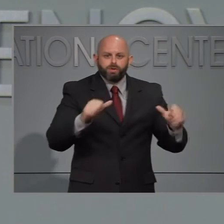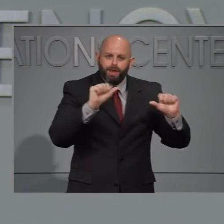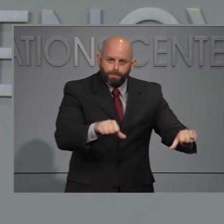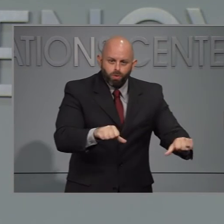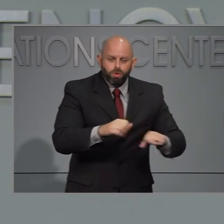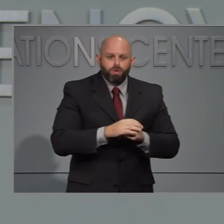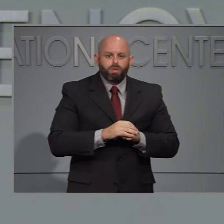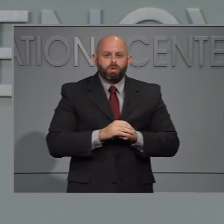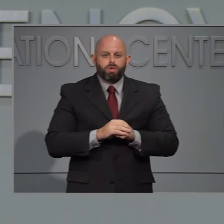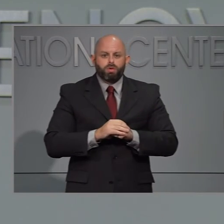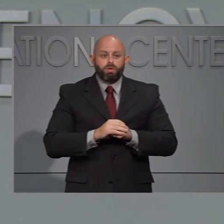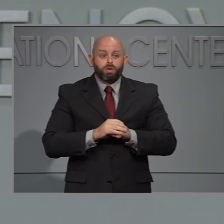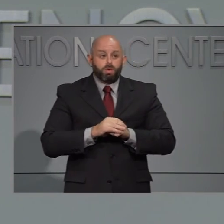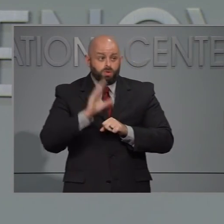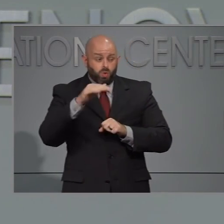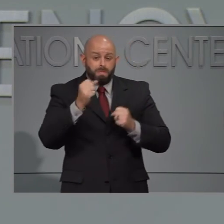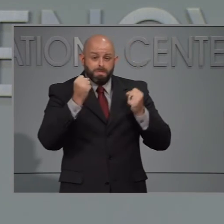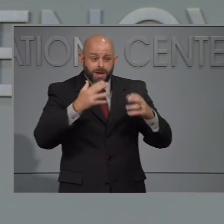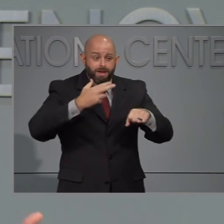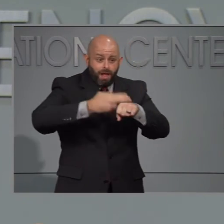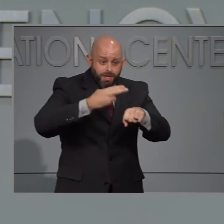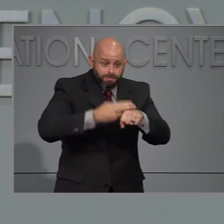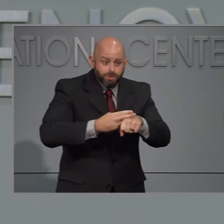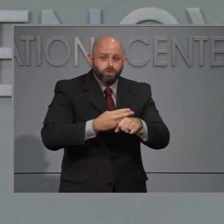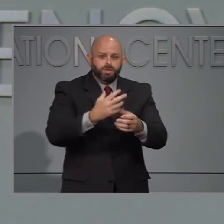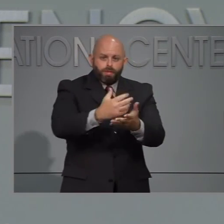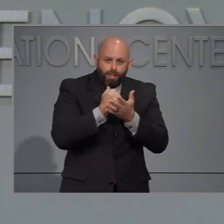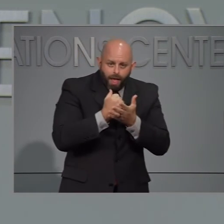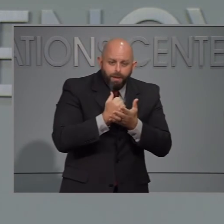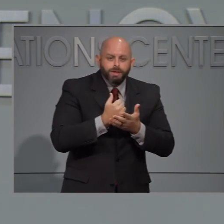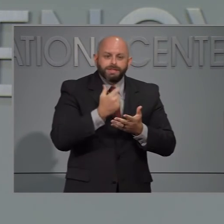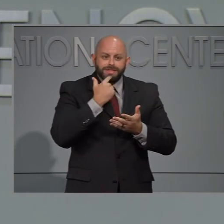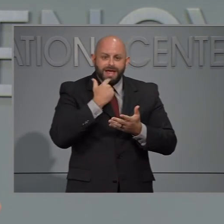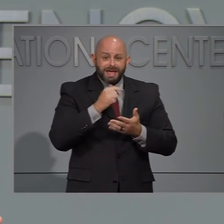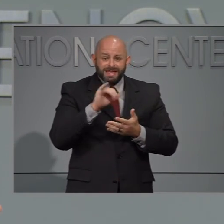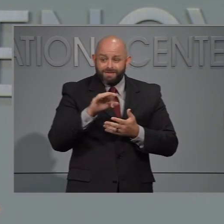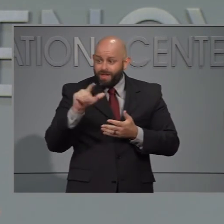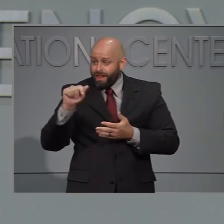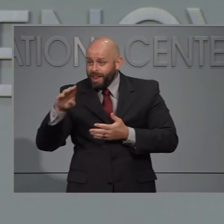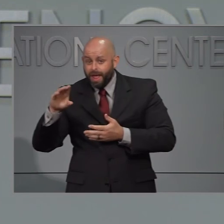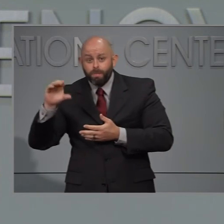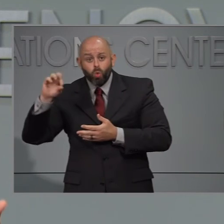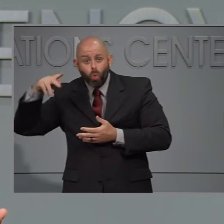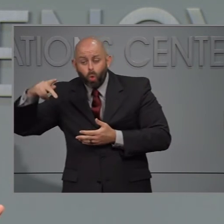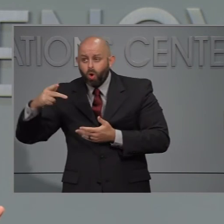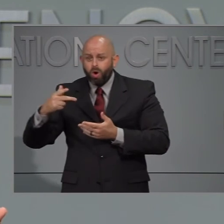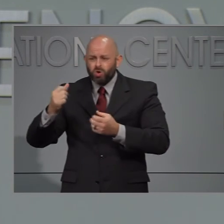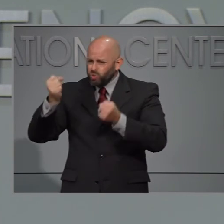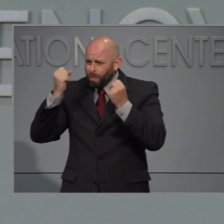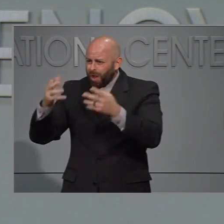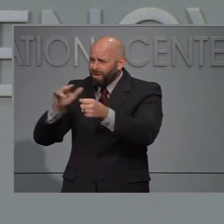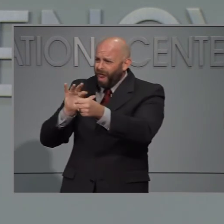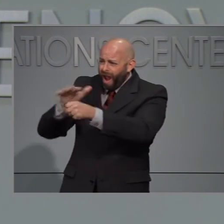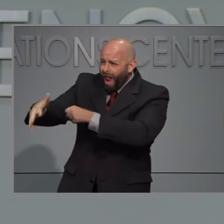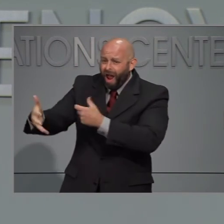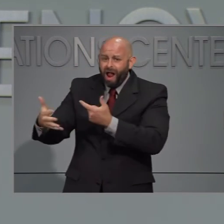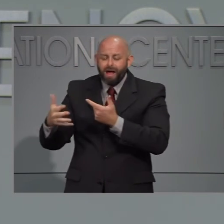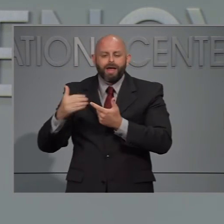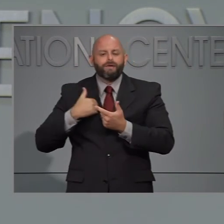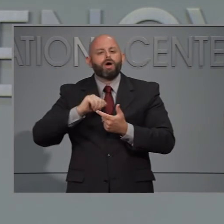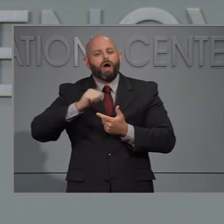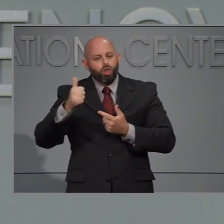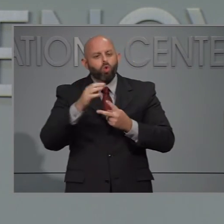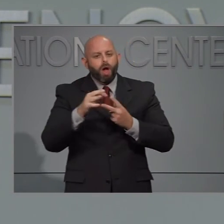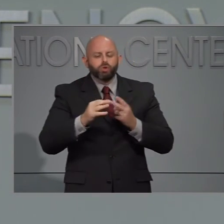están recopilando las muestras y LabCorp, y pues también están sobrecargados. Aquí hay otras opciones que pueden